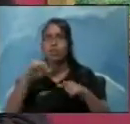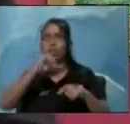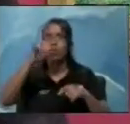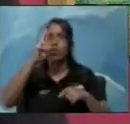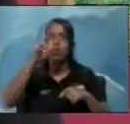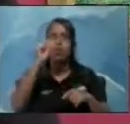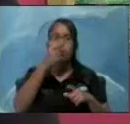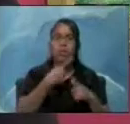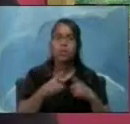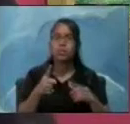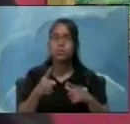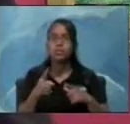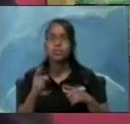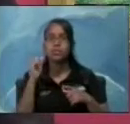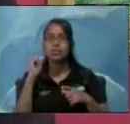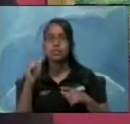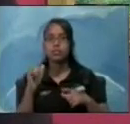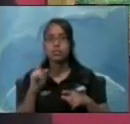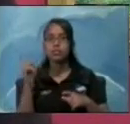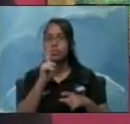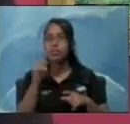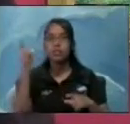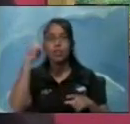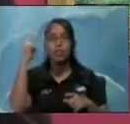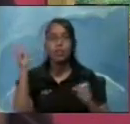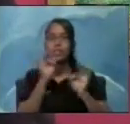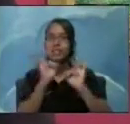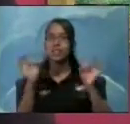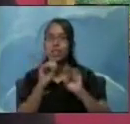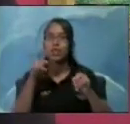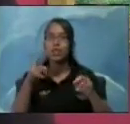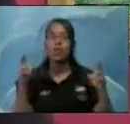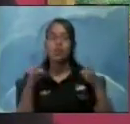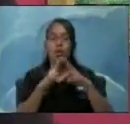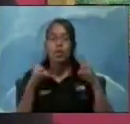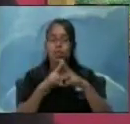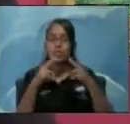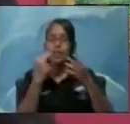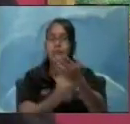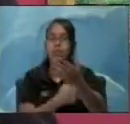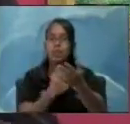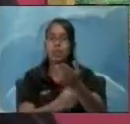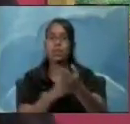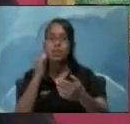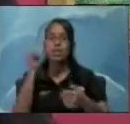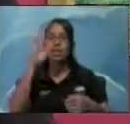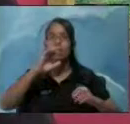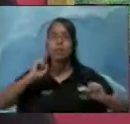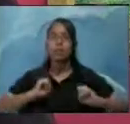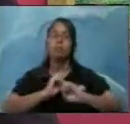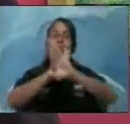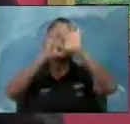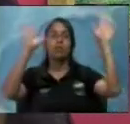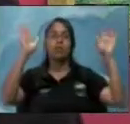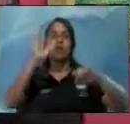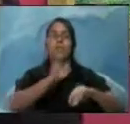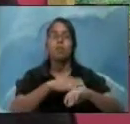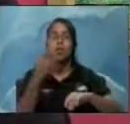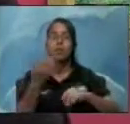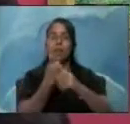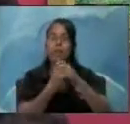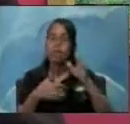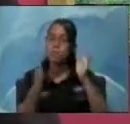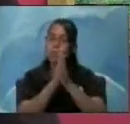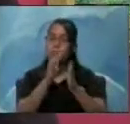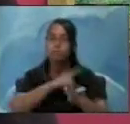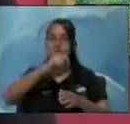Este no es Felipe y eso no no no saben nada de eso lo conocían hermano y estaban maravillados porque el espíritu